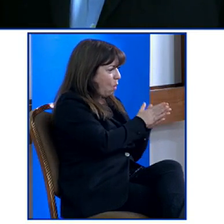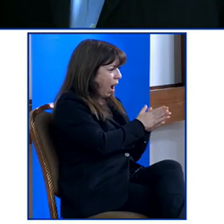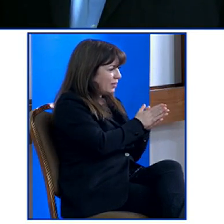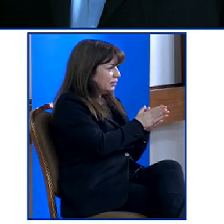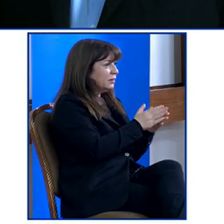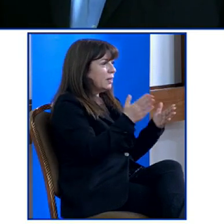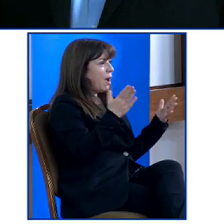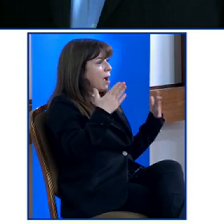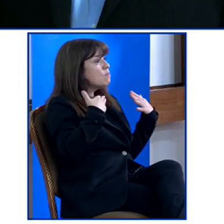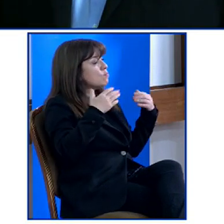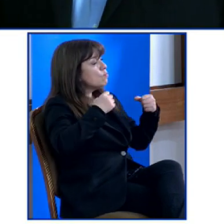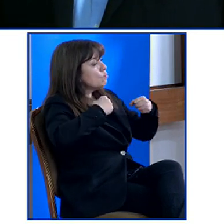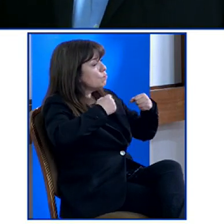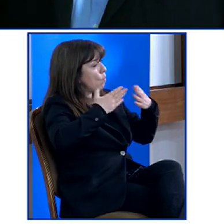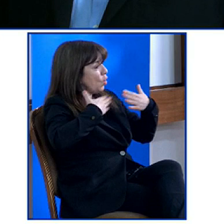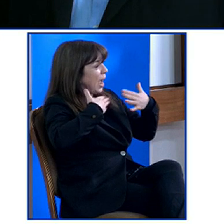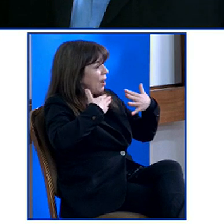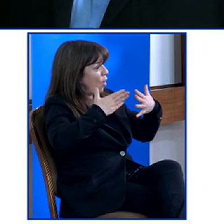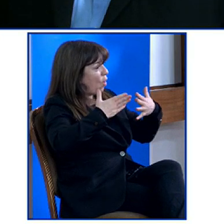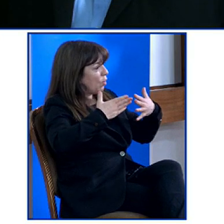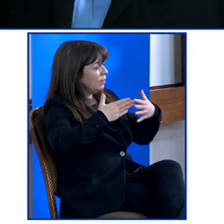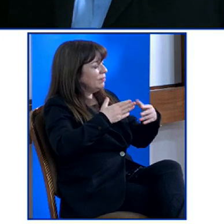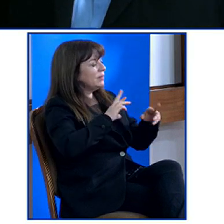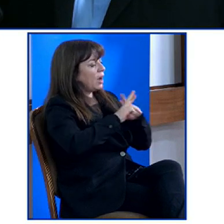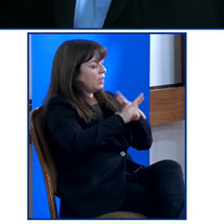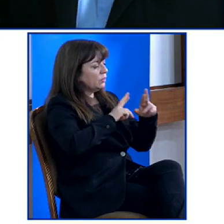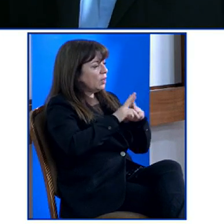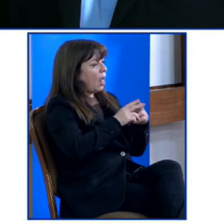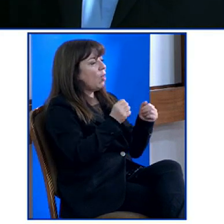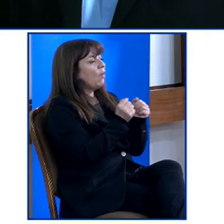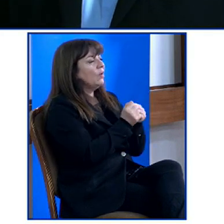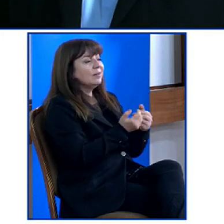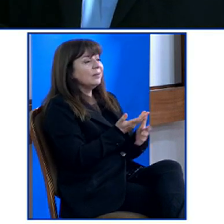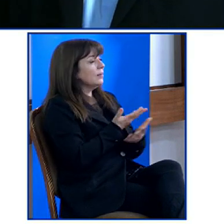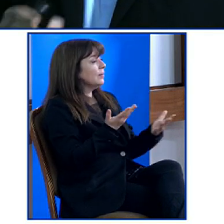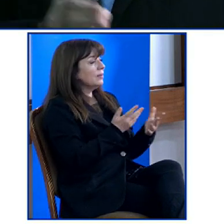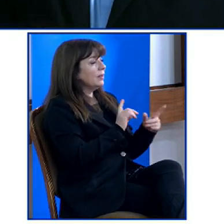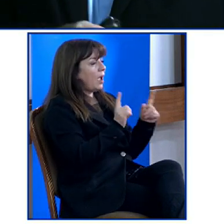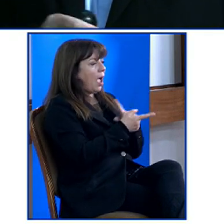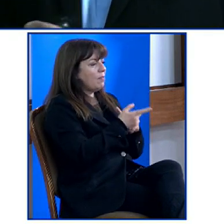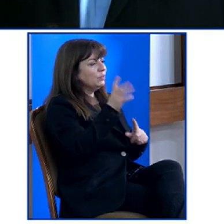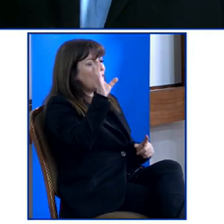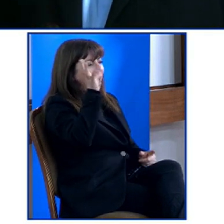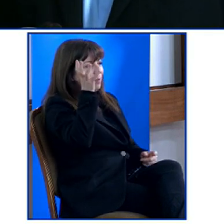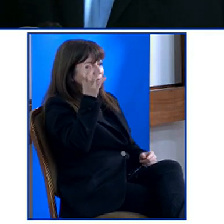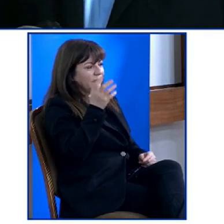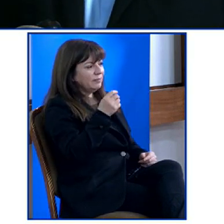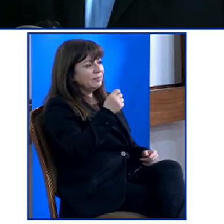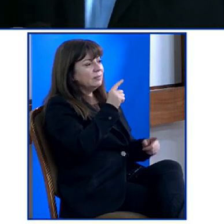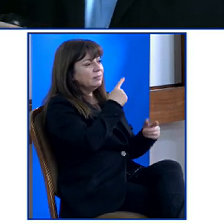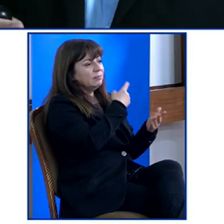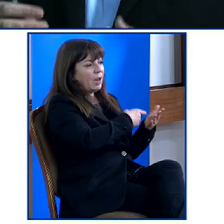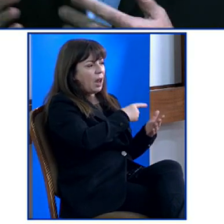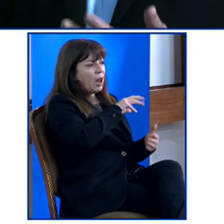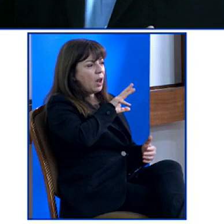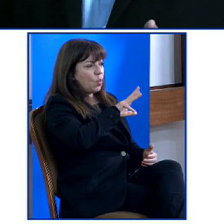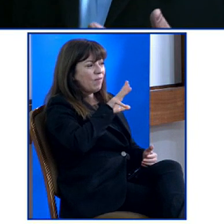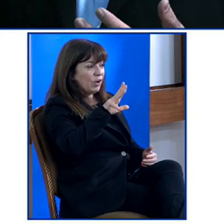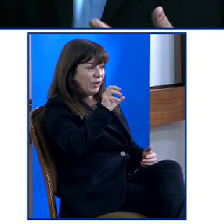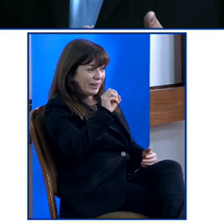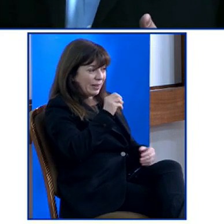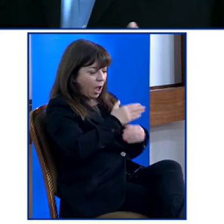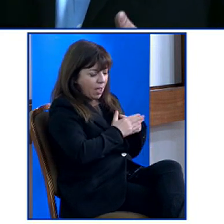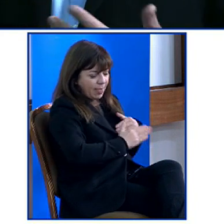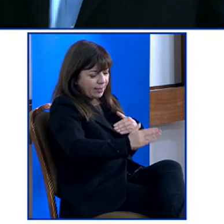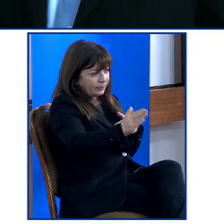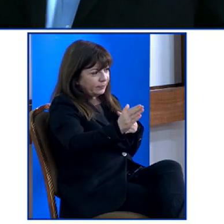están directamente relacionadas con el cambio climático inducido por el hombre desde los años 90. Es decir, el cambio climático nos